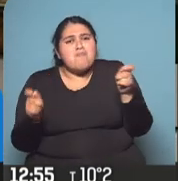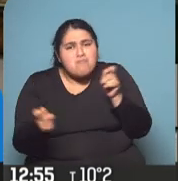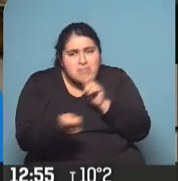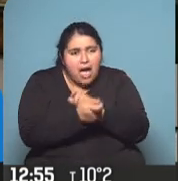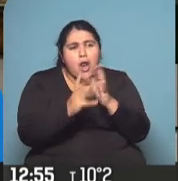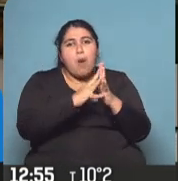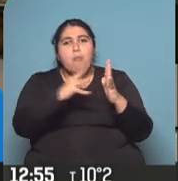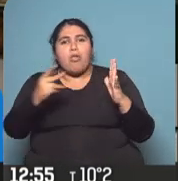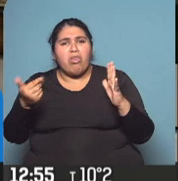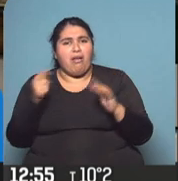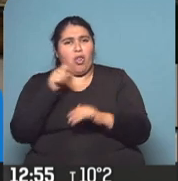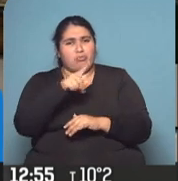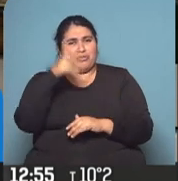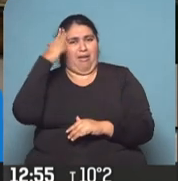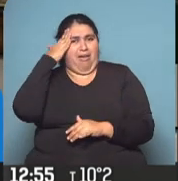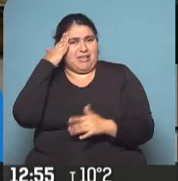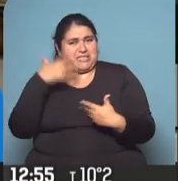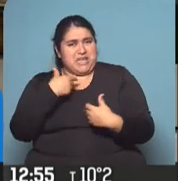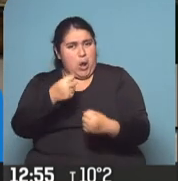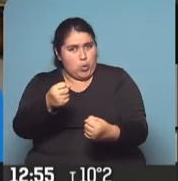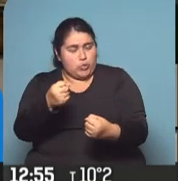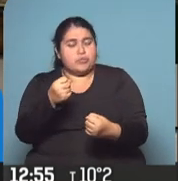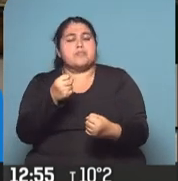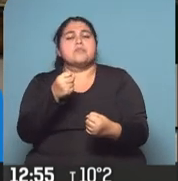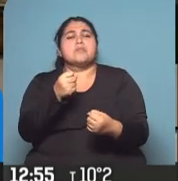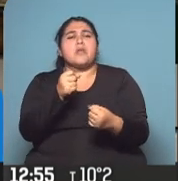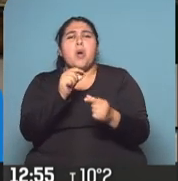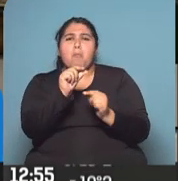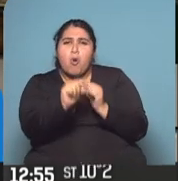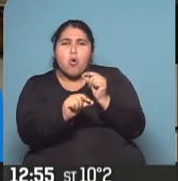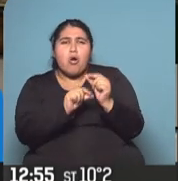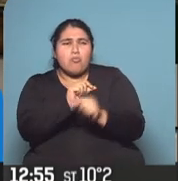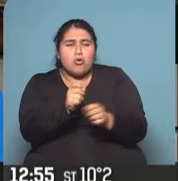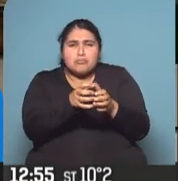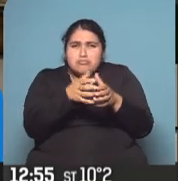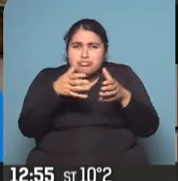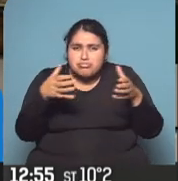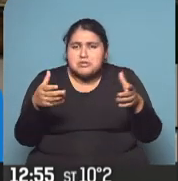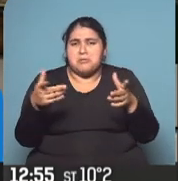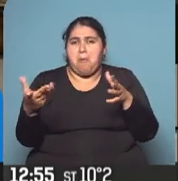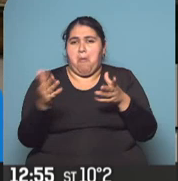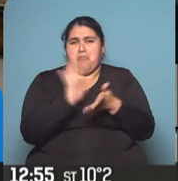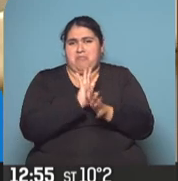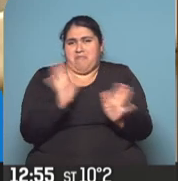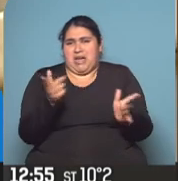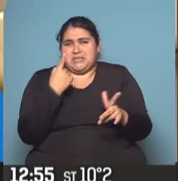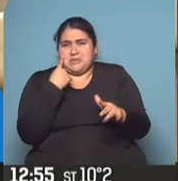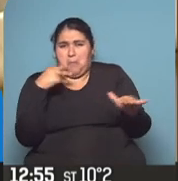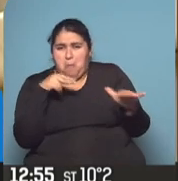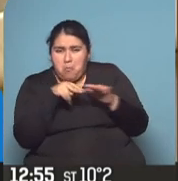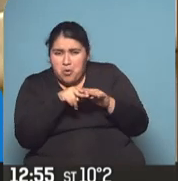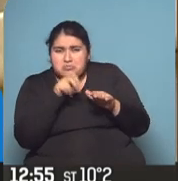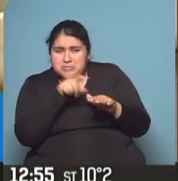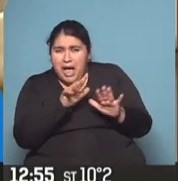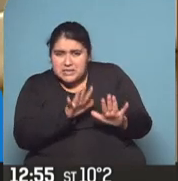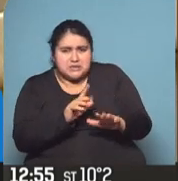de salud mental que genere los dispositivos que suplanten a la internación en un hospital monovalente.